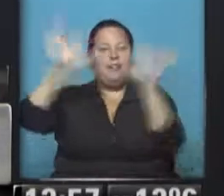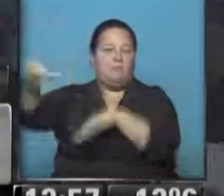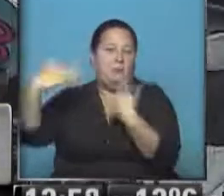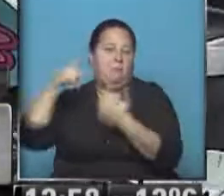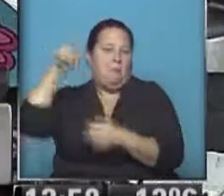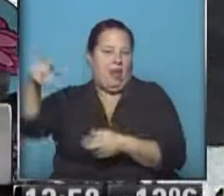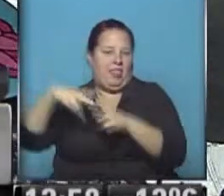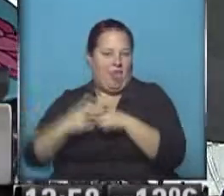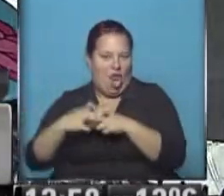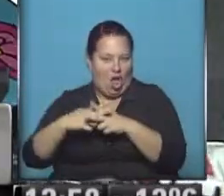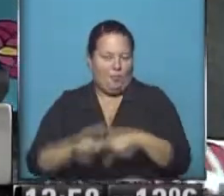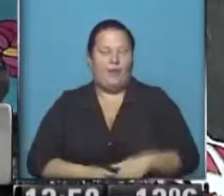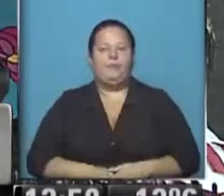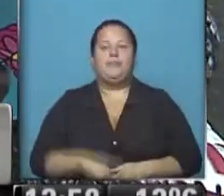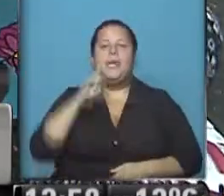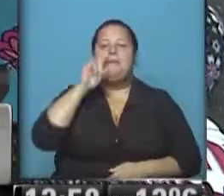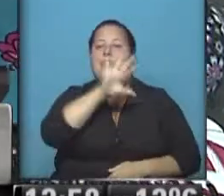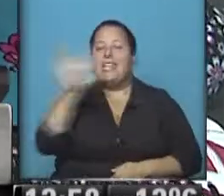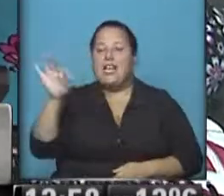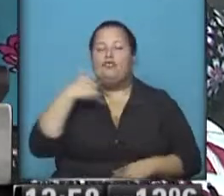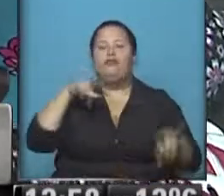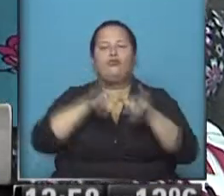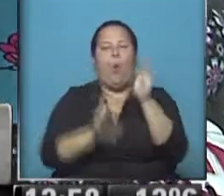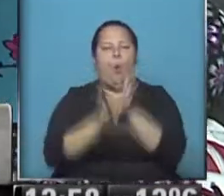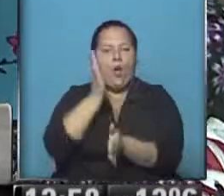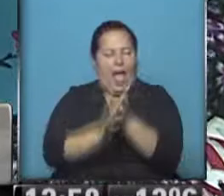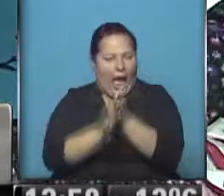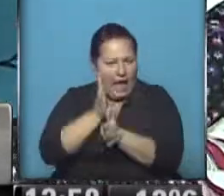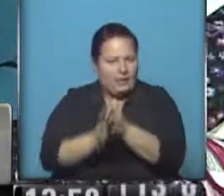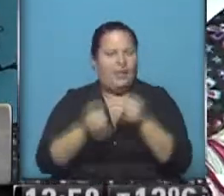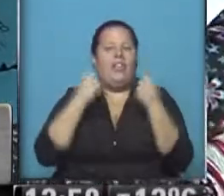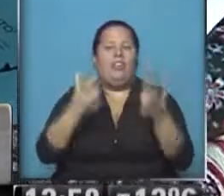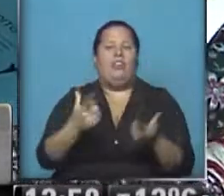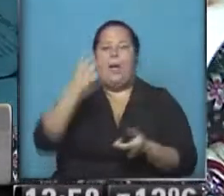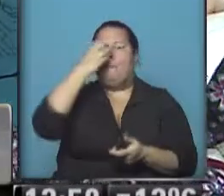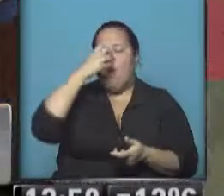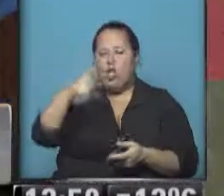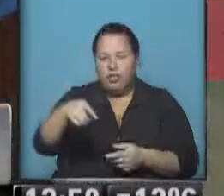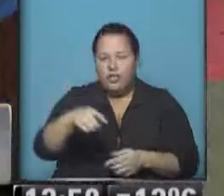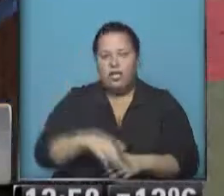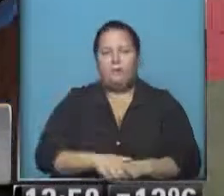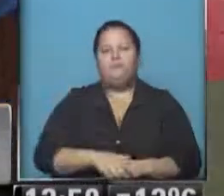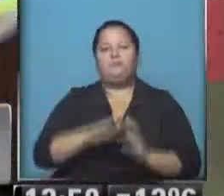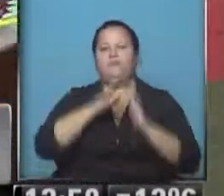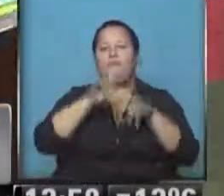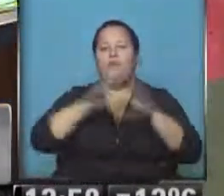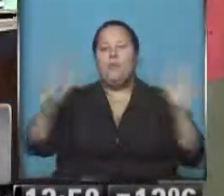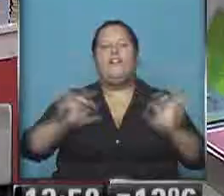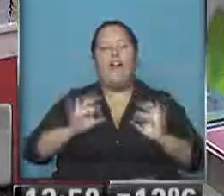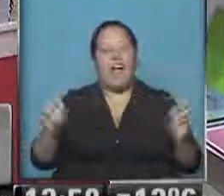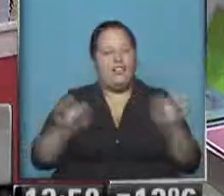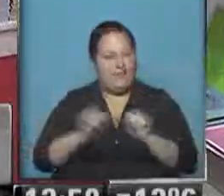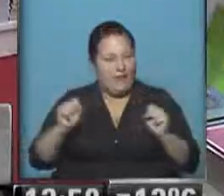oportunidad en tecnópolis 1500 espectáculos gratuitos se ofrecerán en polo circo durante las vacaciones de invierno